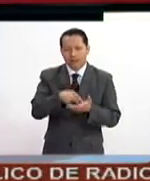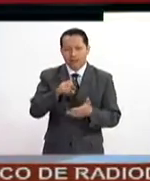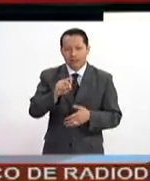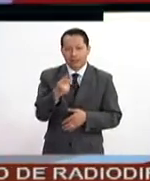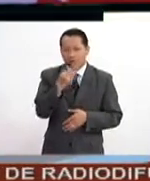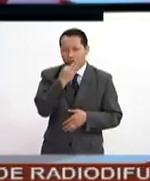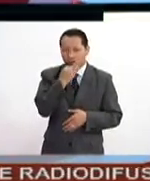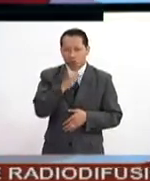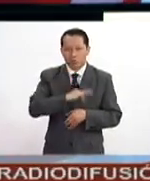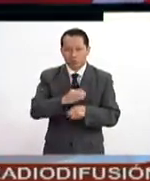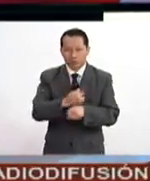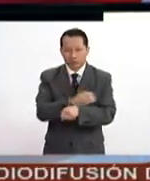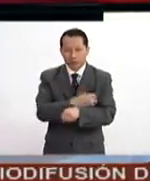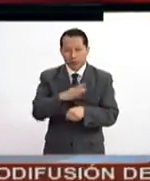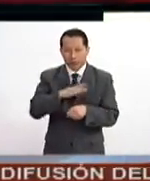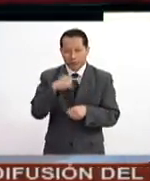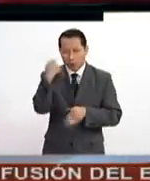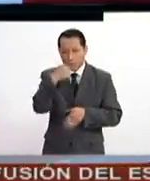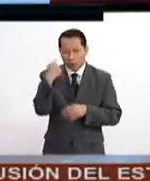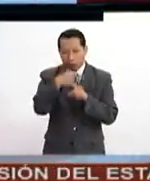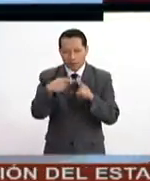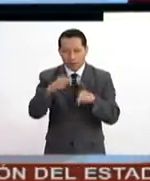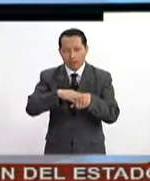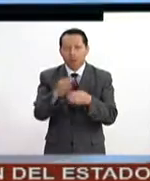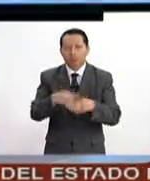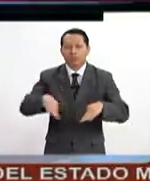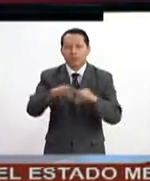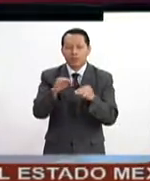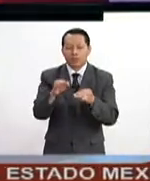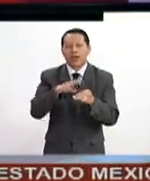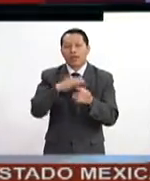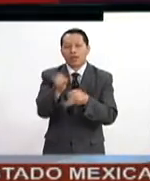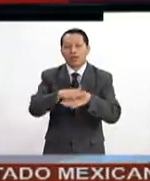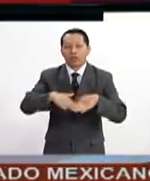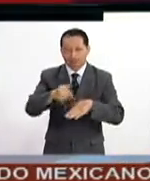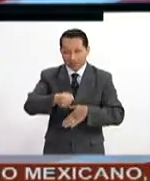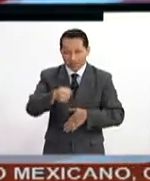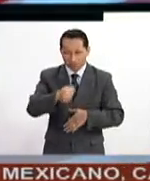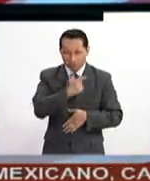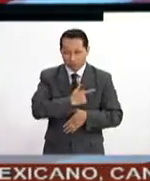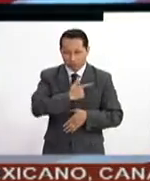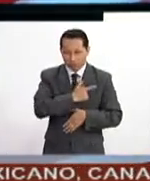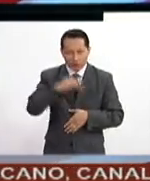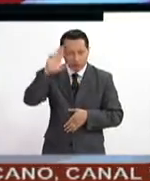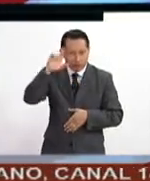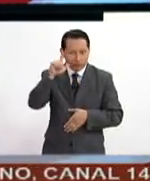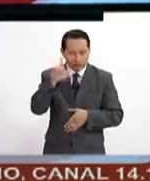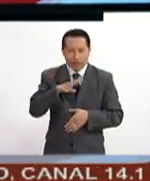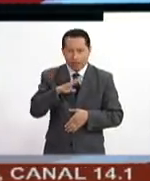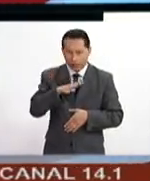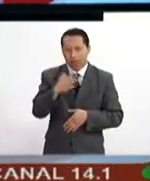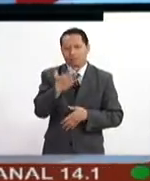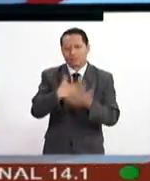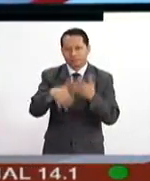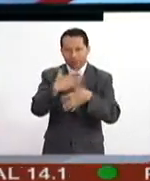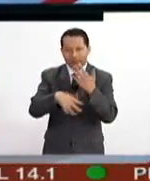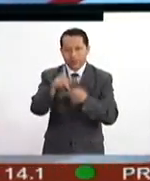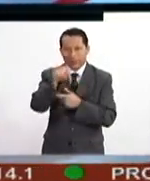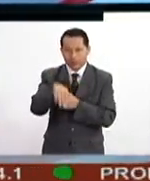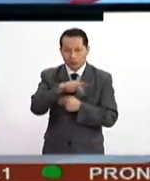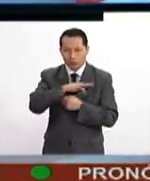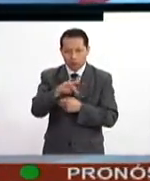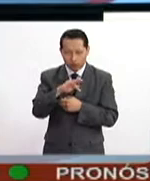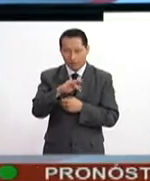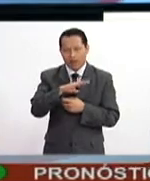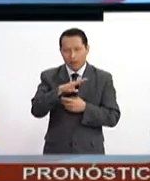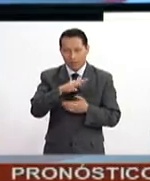6:32. Acompáñenos durante la próxima hora y media con lo más relevante de la información. Saludo con mucho gusto a Miguel González, quien se encuentra en la lengua de